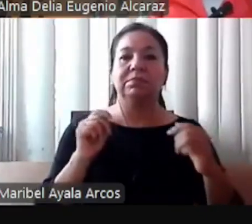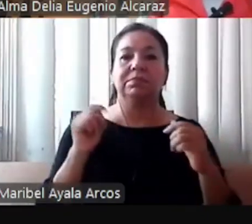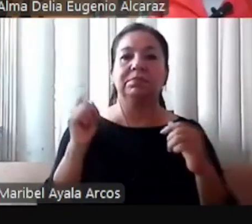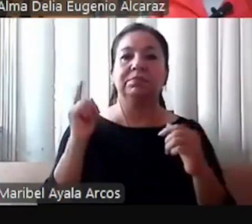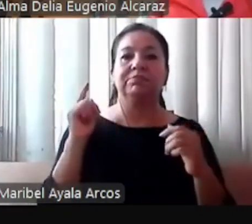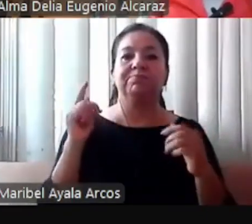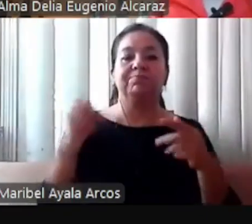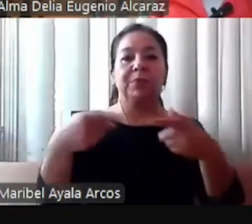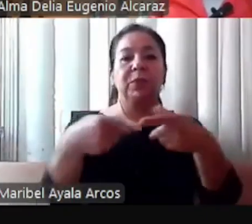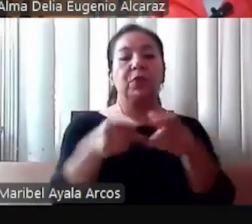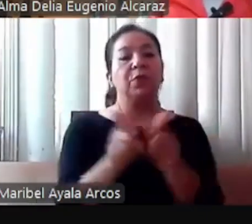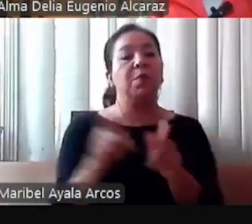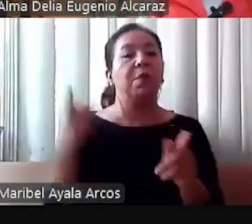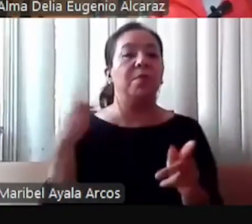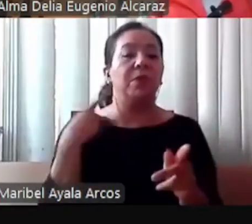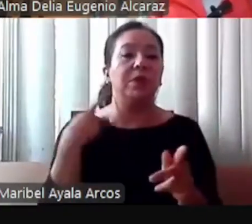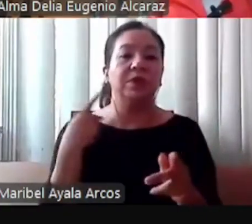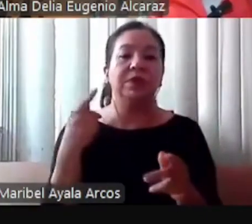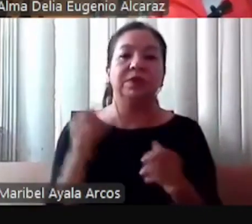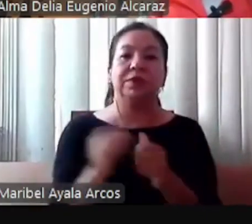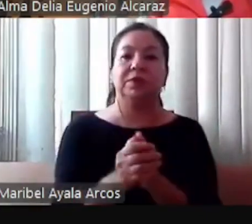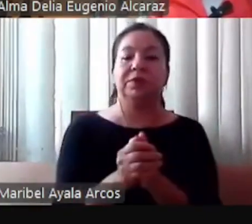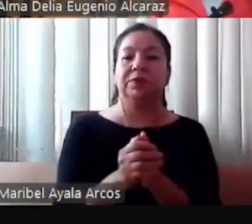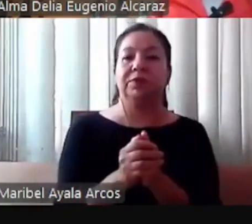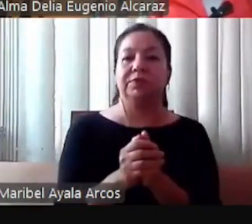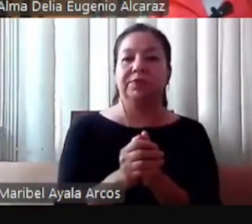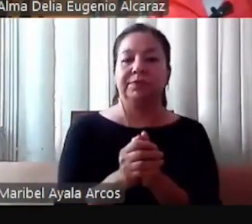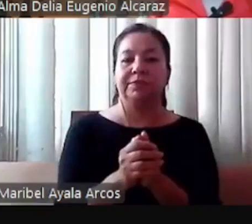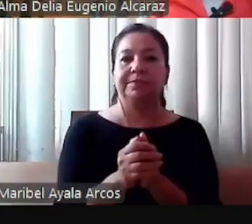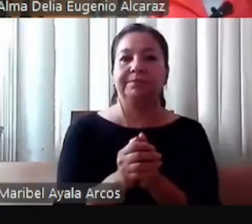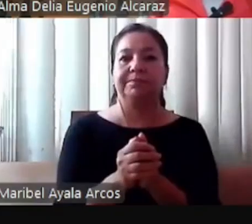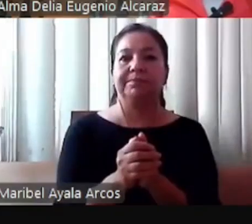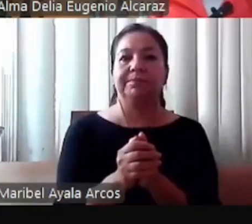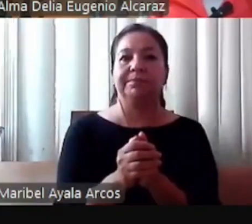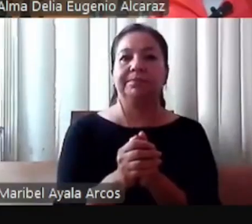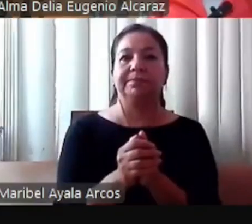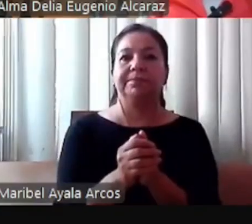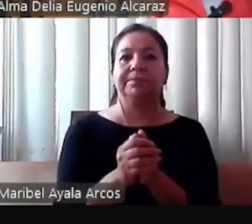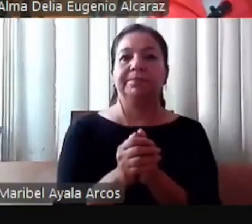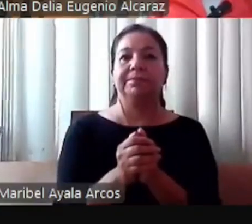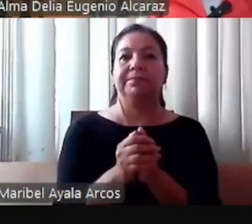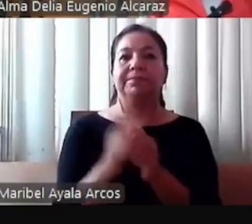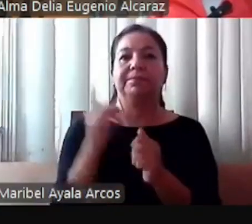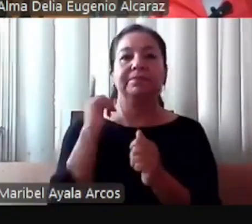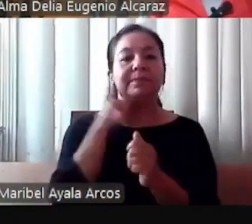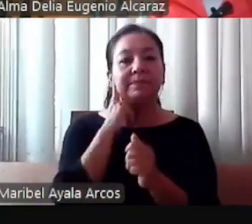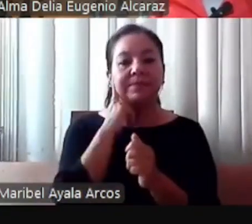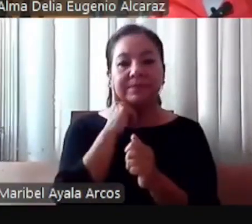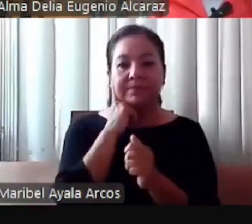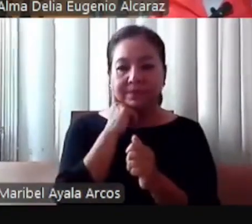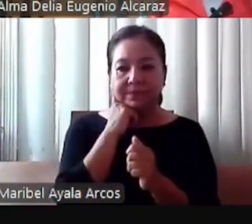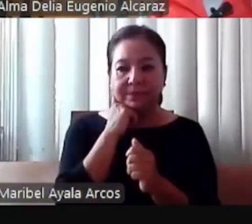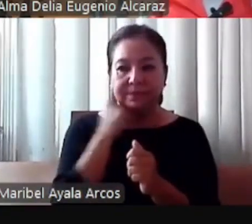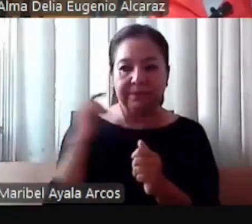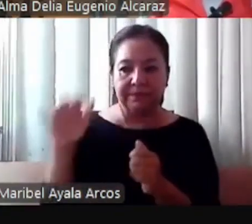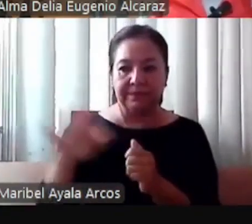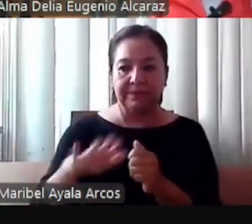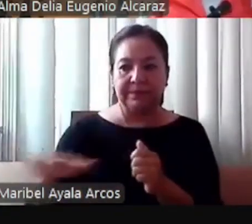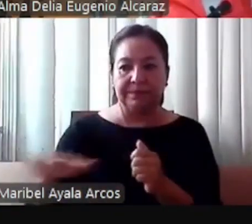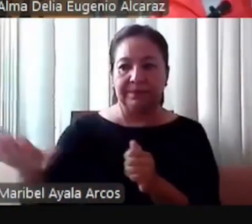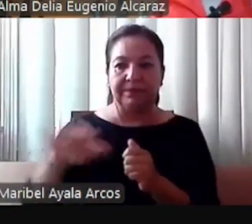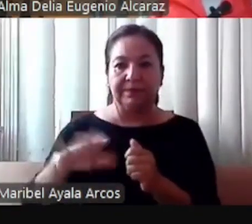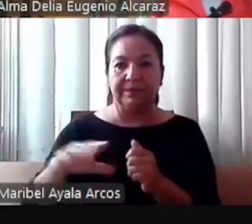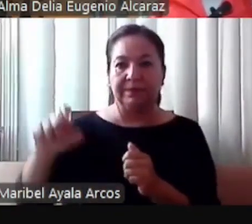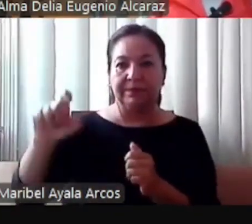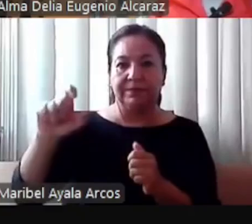postulado por el Consejo Distrital Electoral 28. Ello